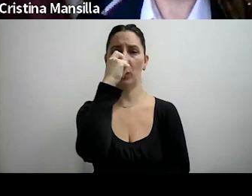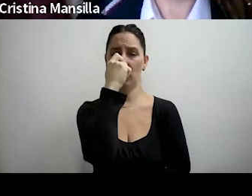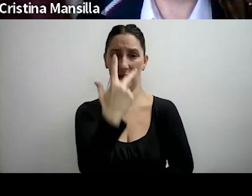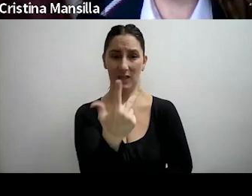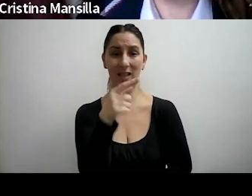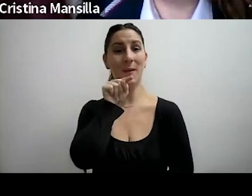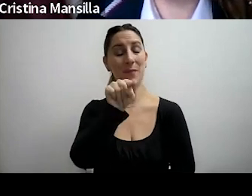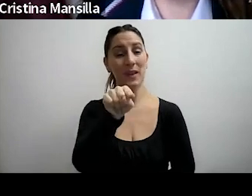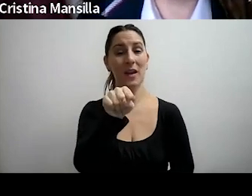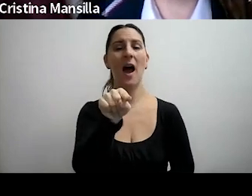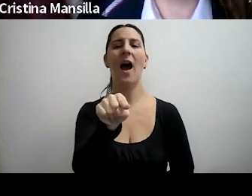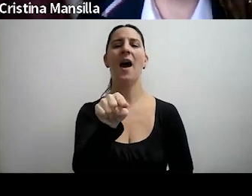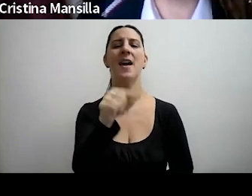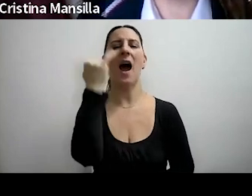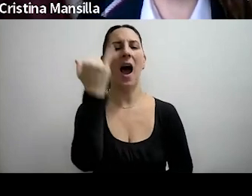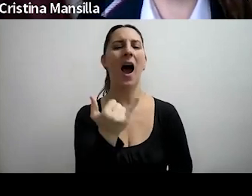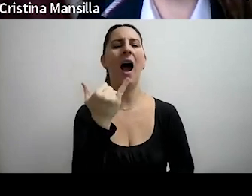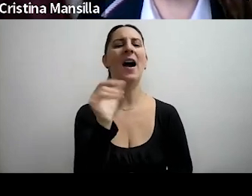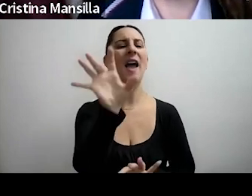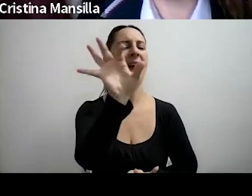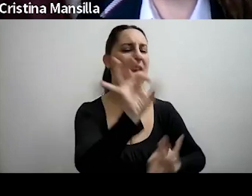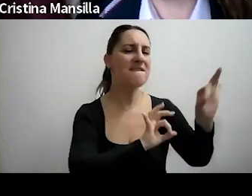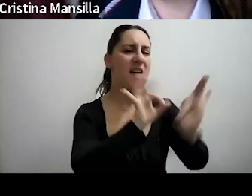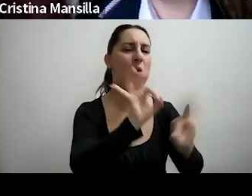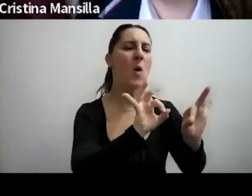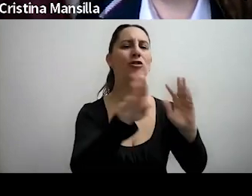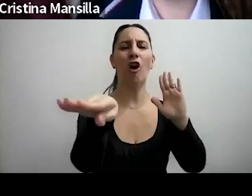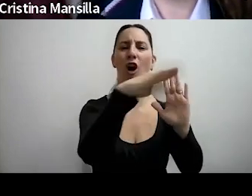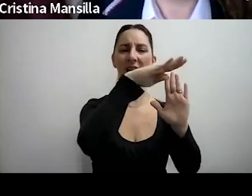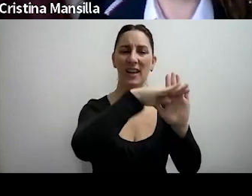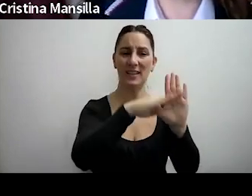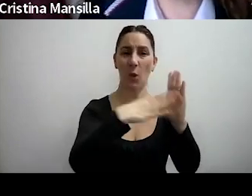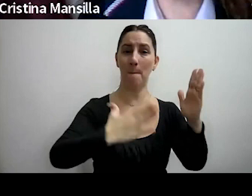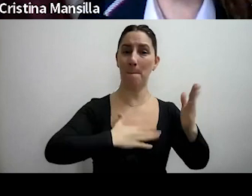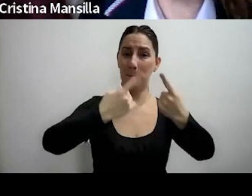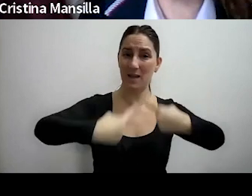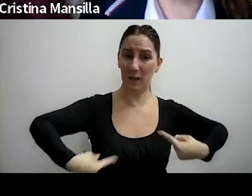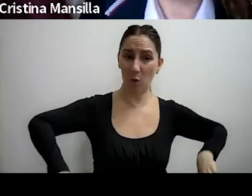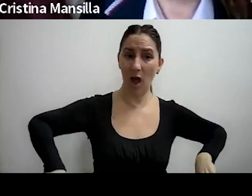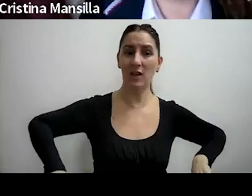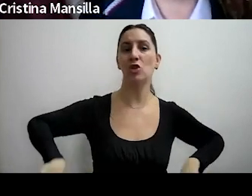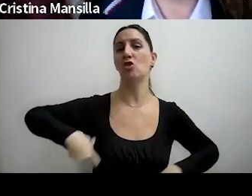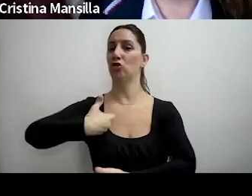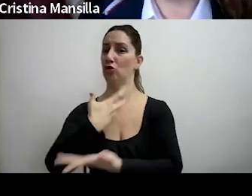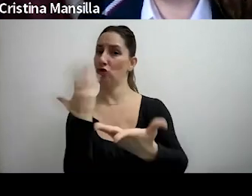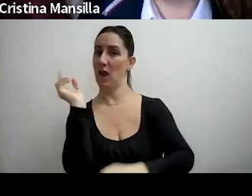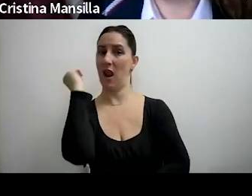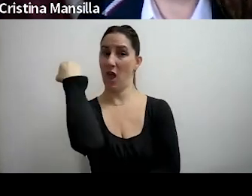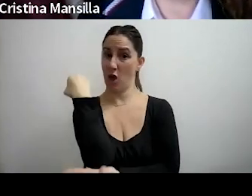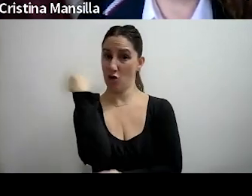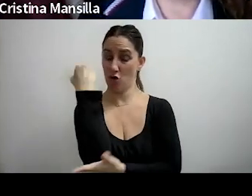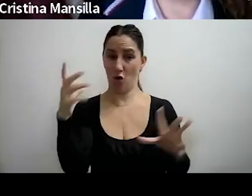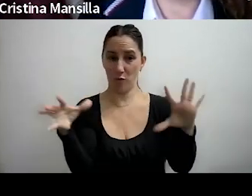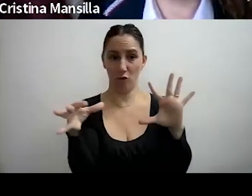donde se unifican la evaluación de los requisitos patrimoniales y socioeconómicos que